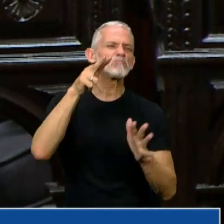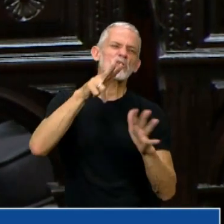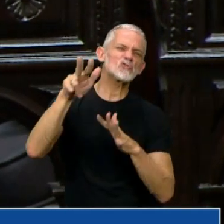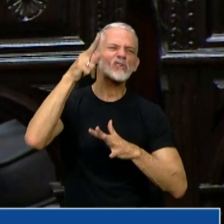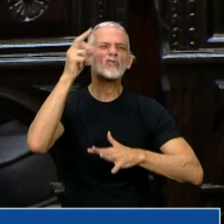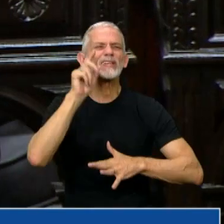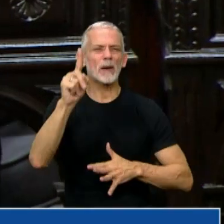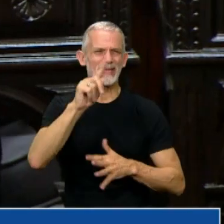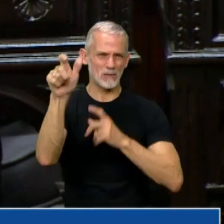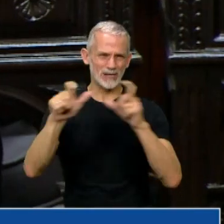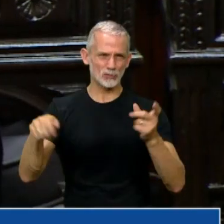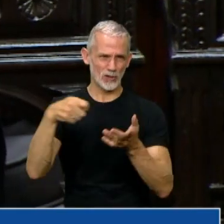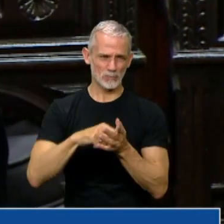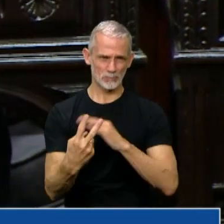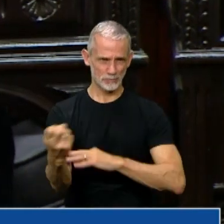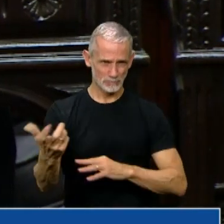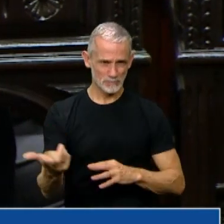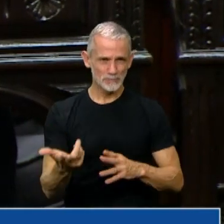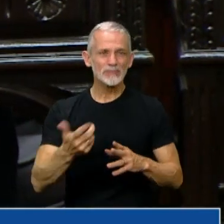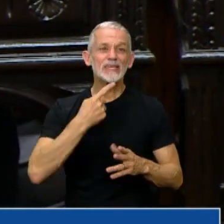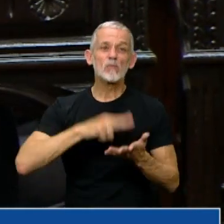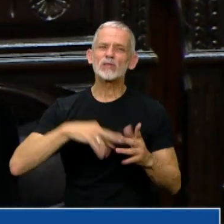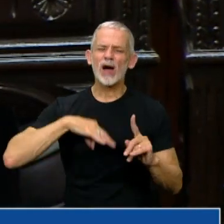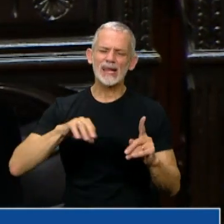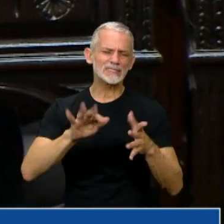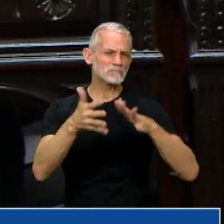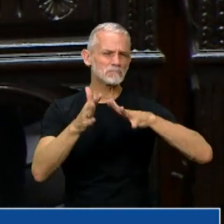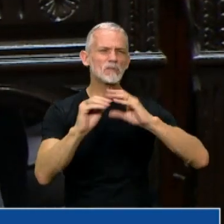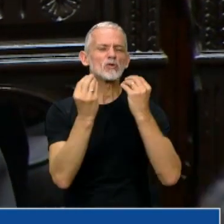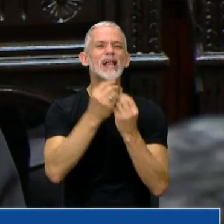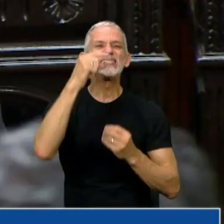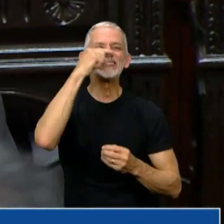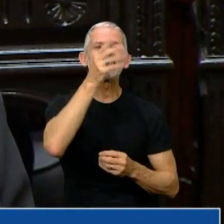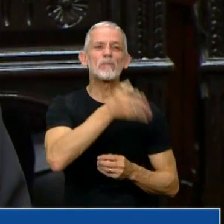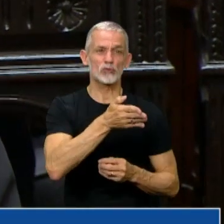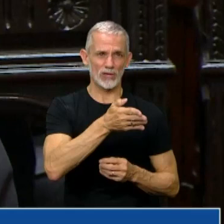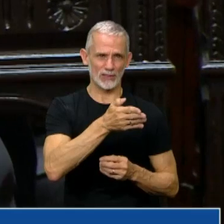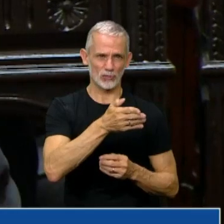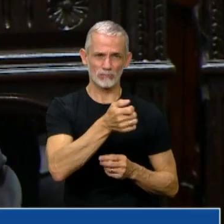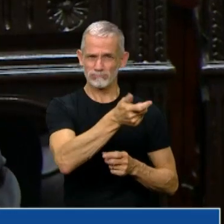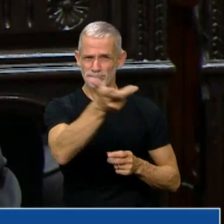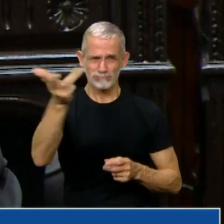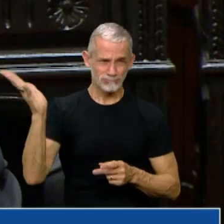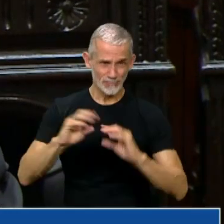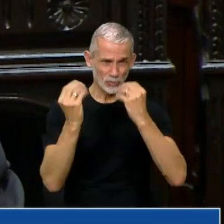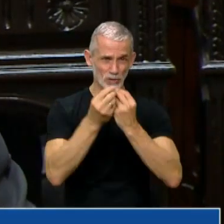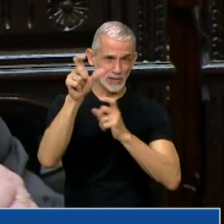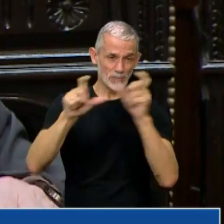880.000 personas, que significan algo así como el 7% del